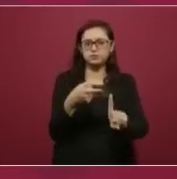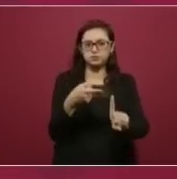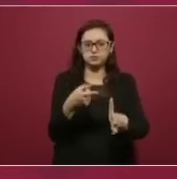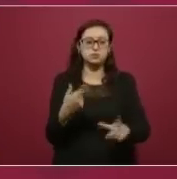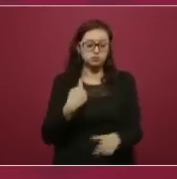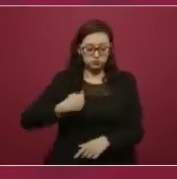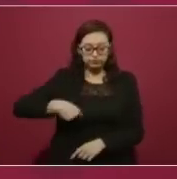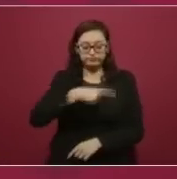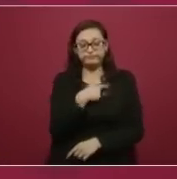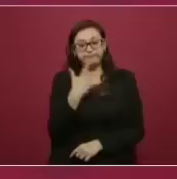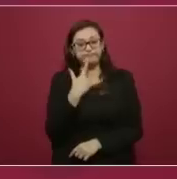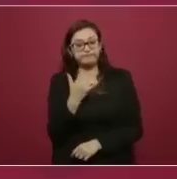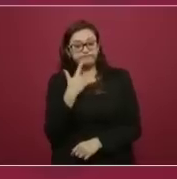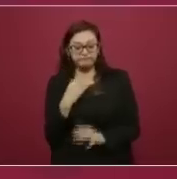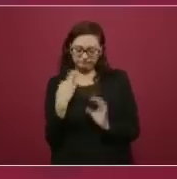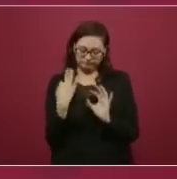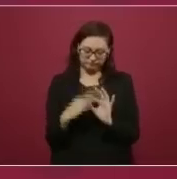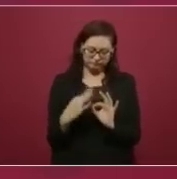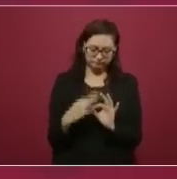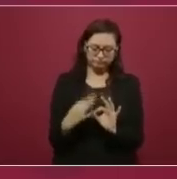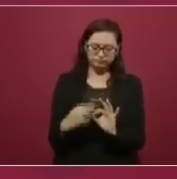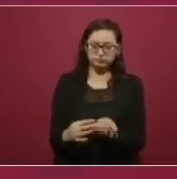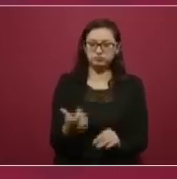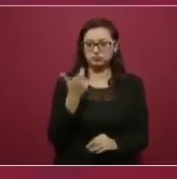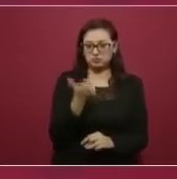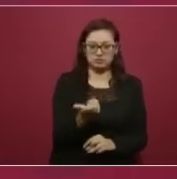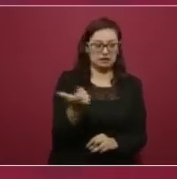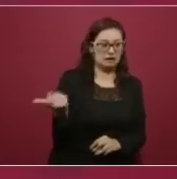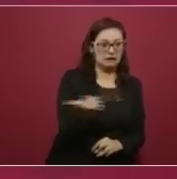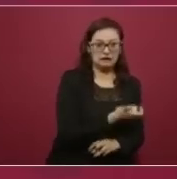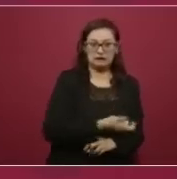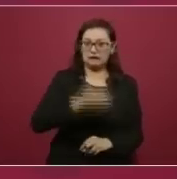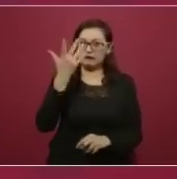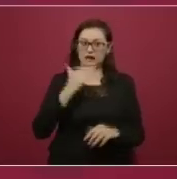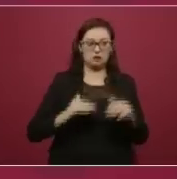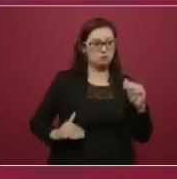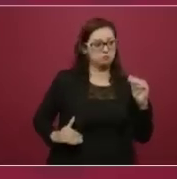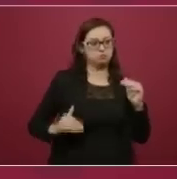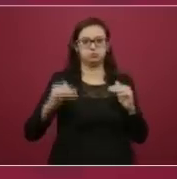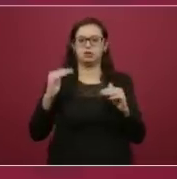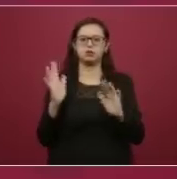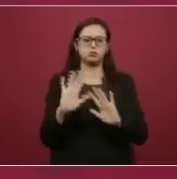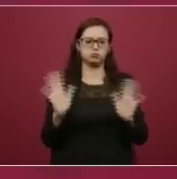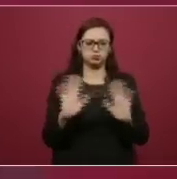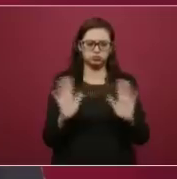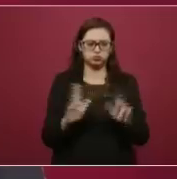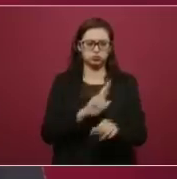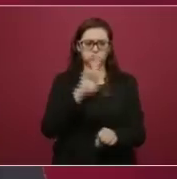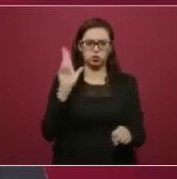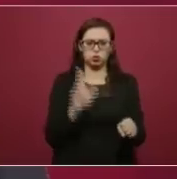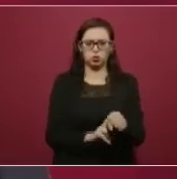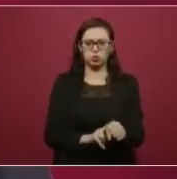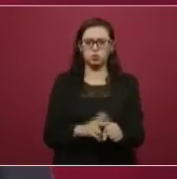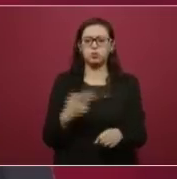aumente el precio de combustibles. Sin embargo,